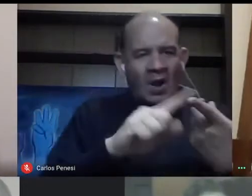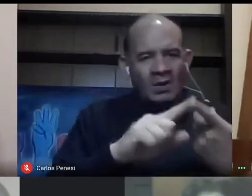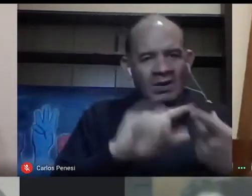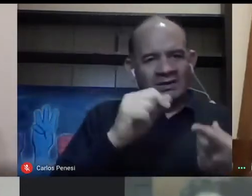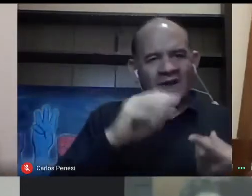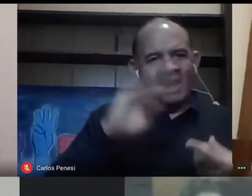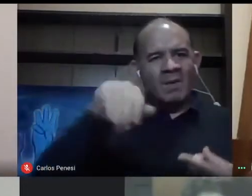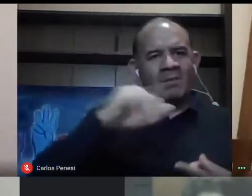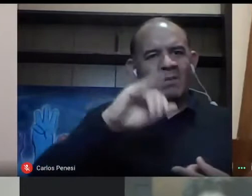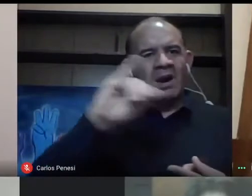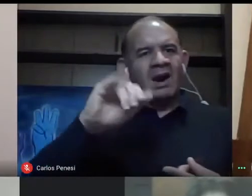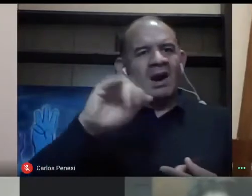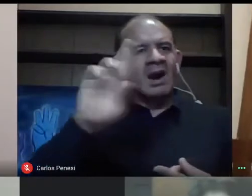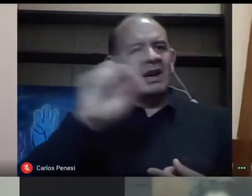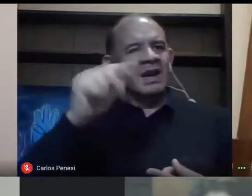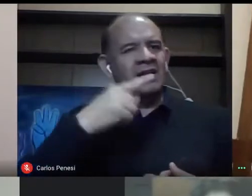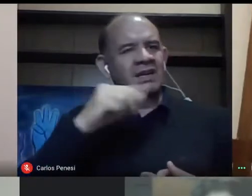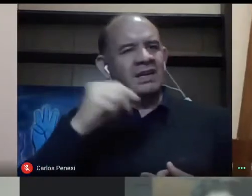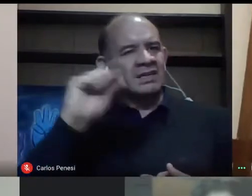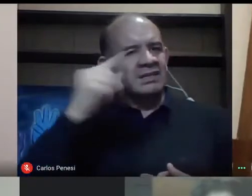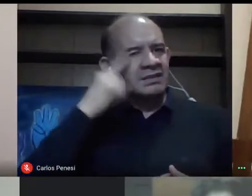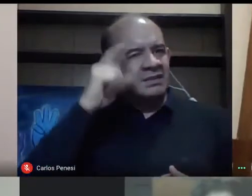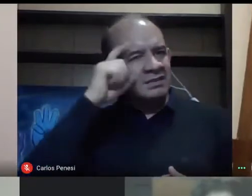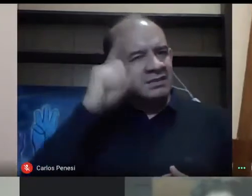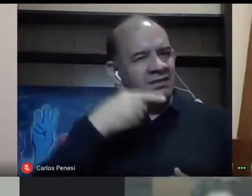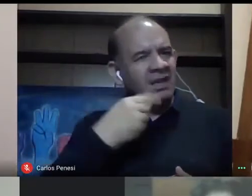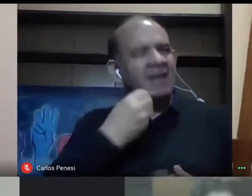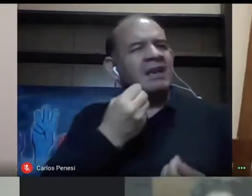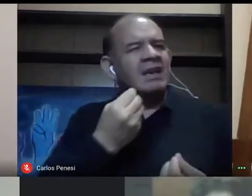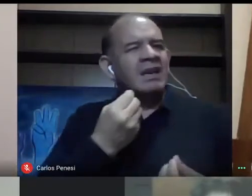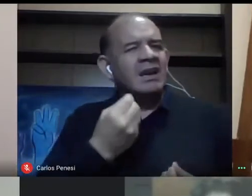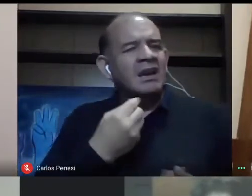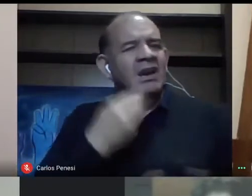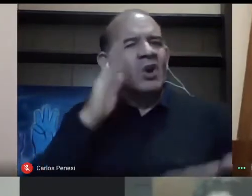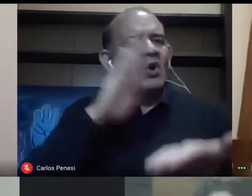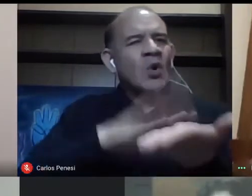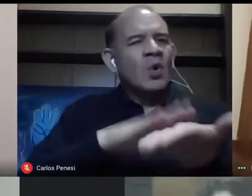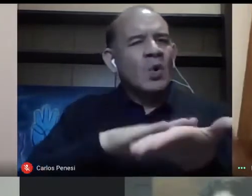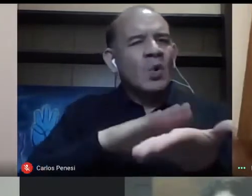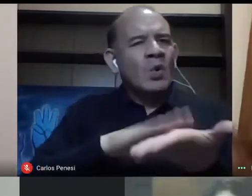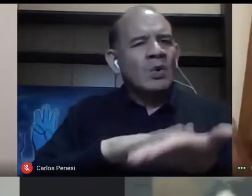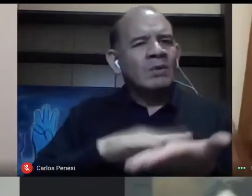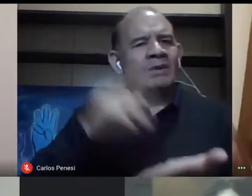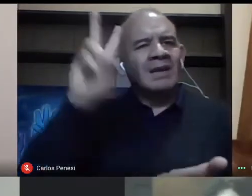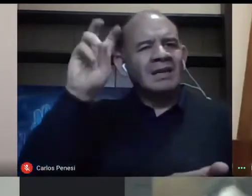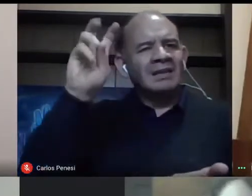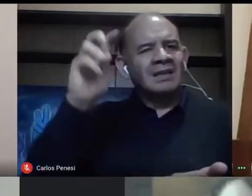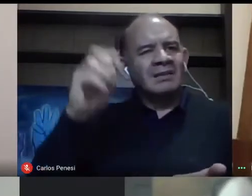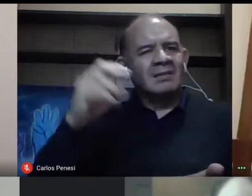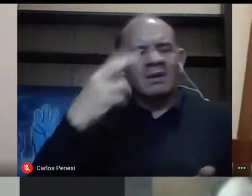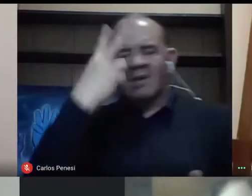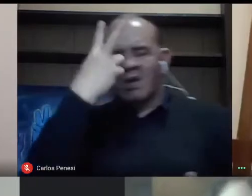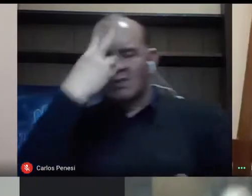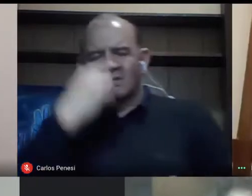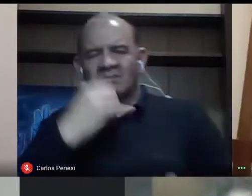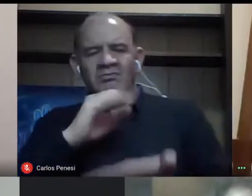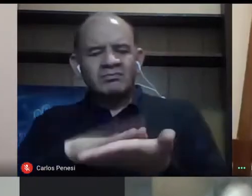Marrakech, justamente, que cumplía con la mayoría de las cosas que planteábamos las personas con discapacidad